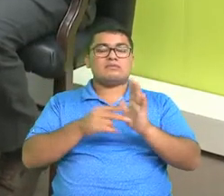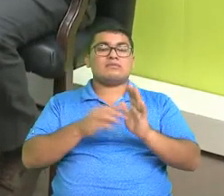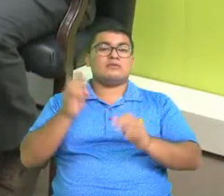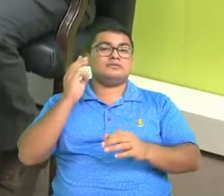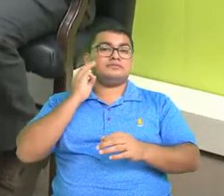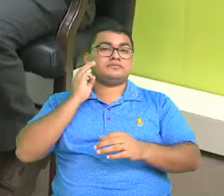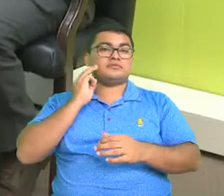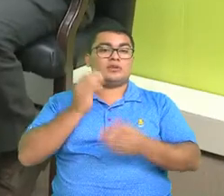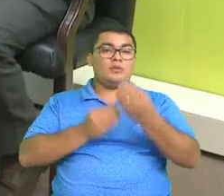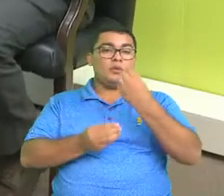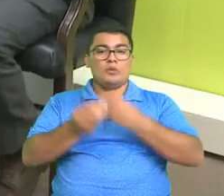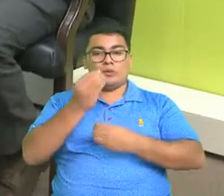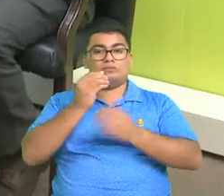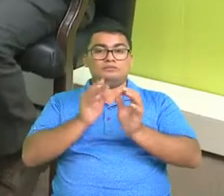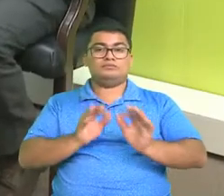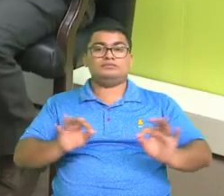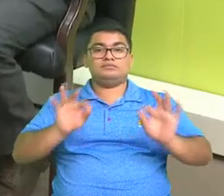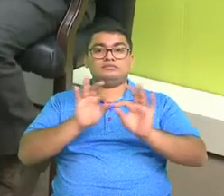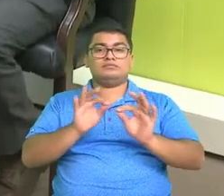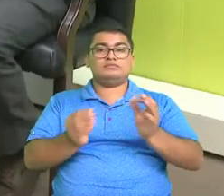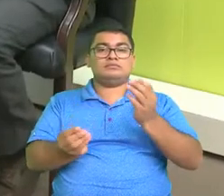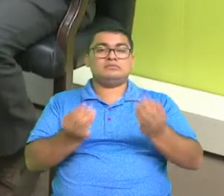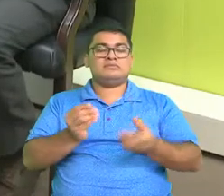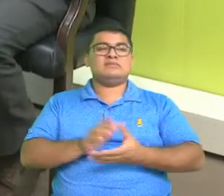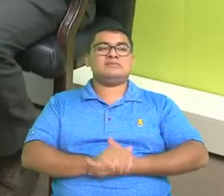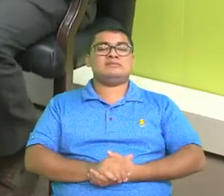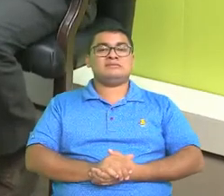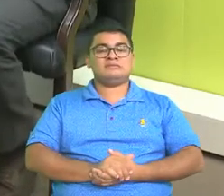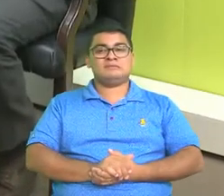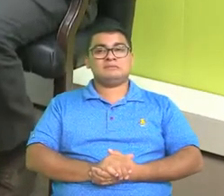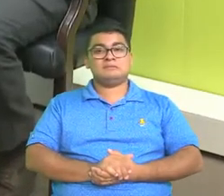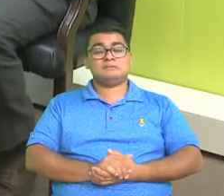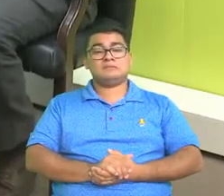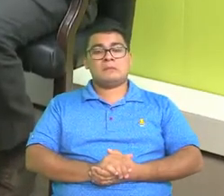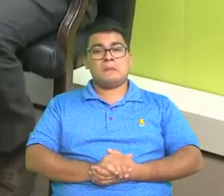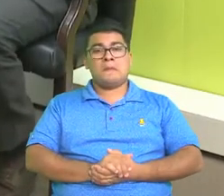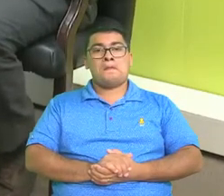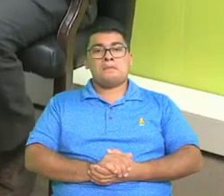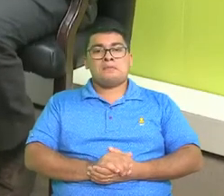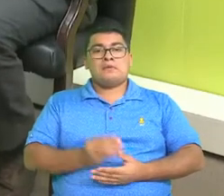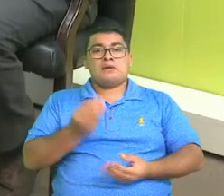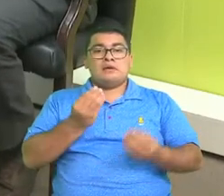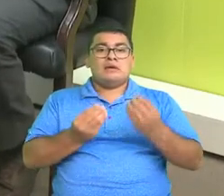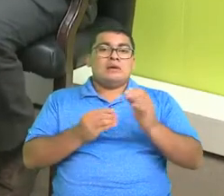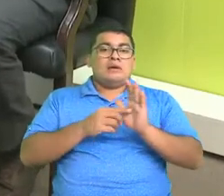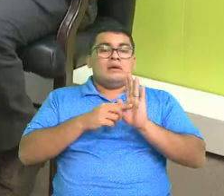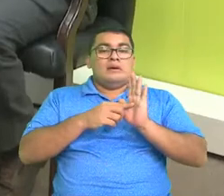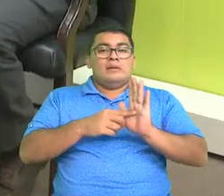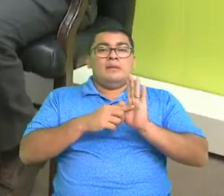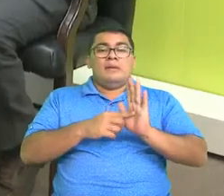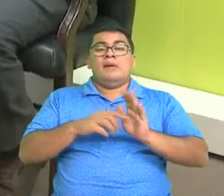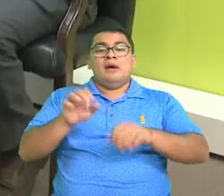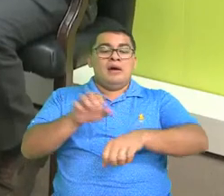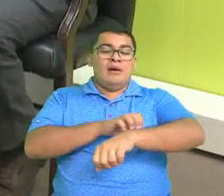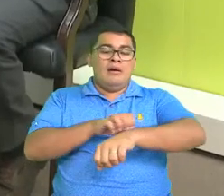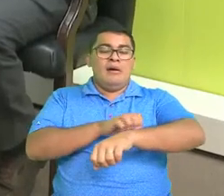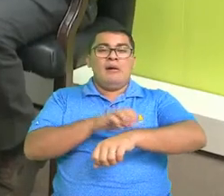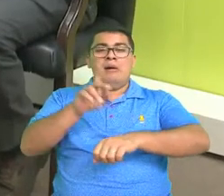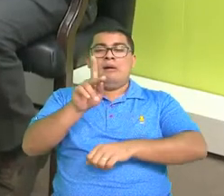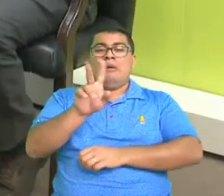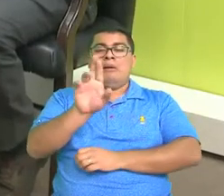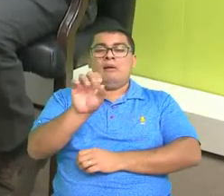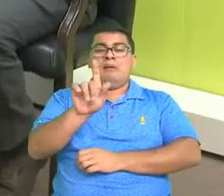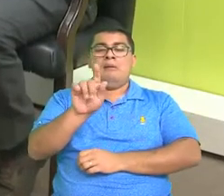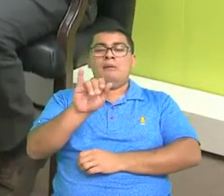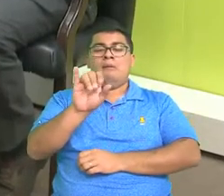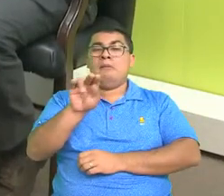madre, también depende, dice usted. Sí, depende, ¿verdad? Depende para cuando se trata de una alergia a la proteína de la leche de